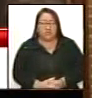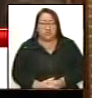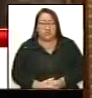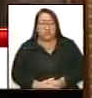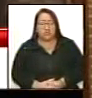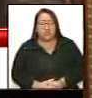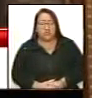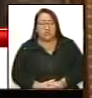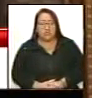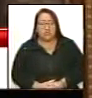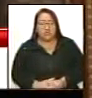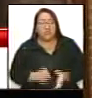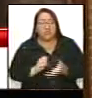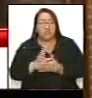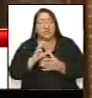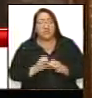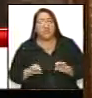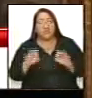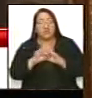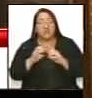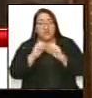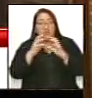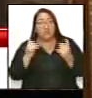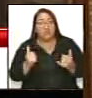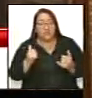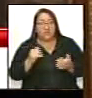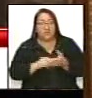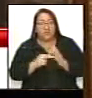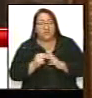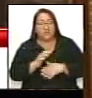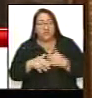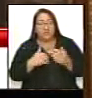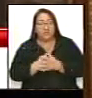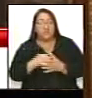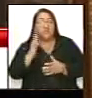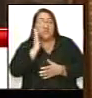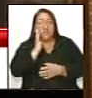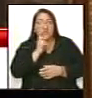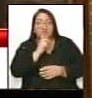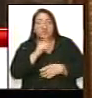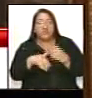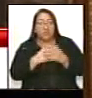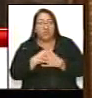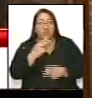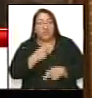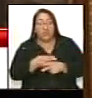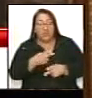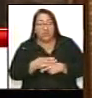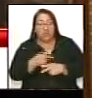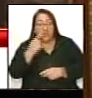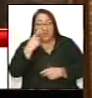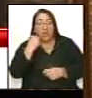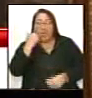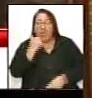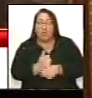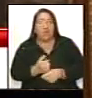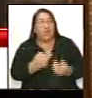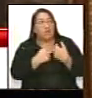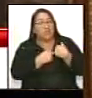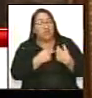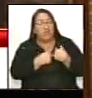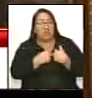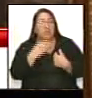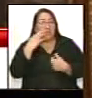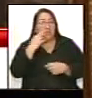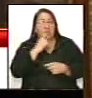El mensaje más importante del día de hoy es que son los padres, los llamados, los obligados